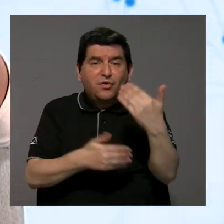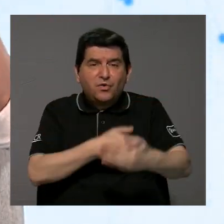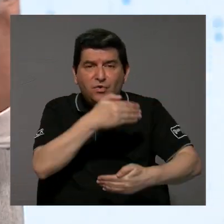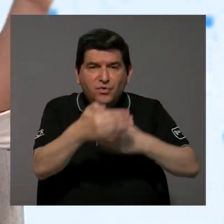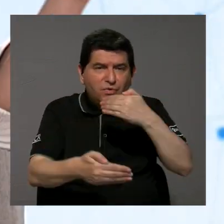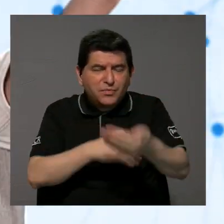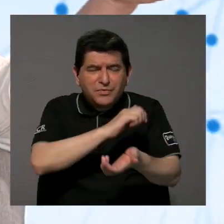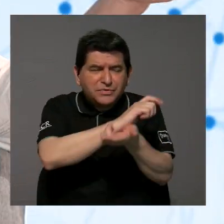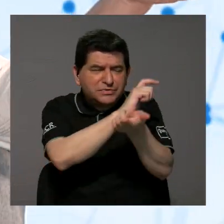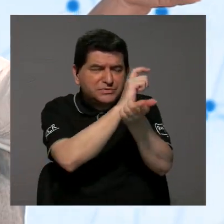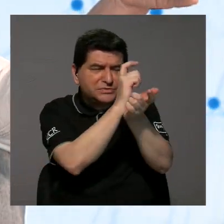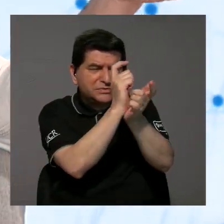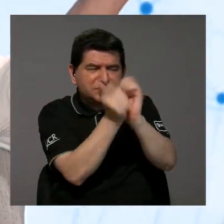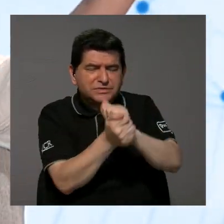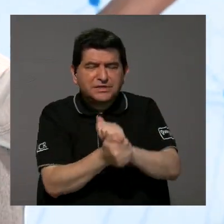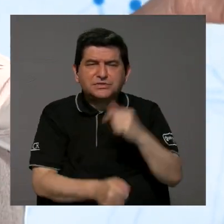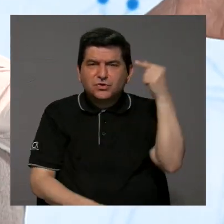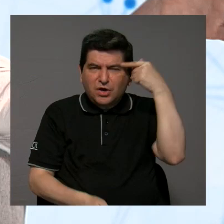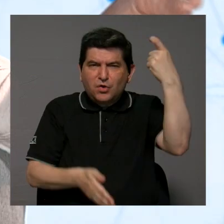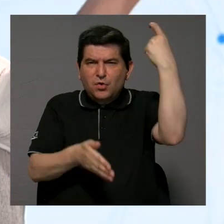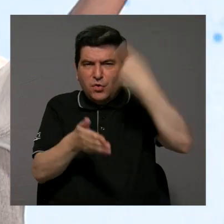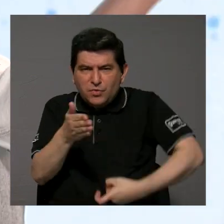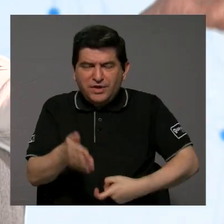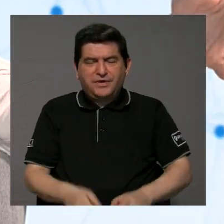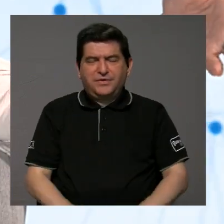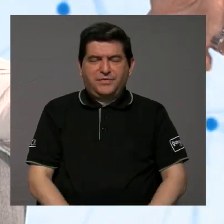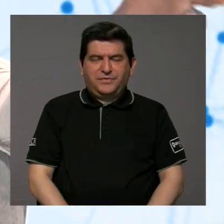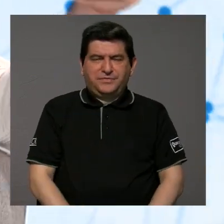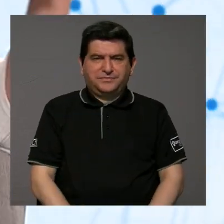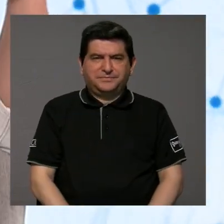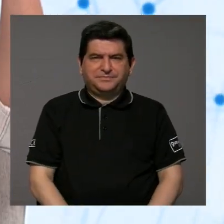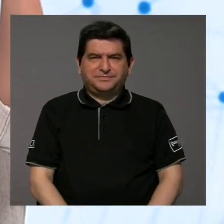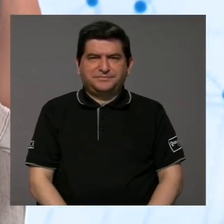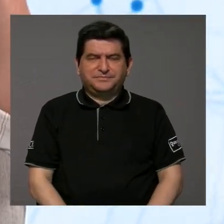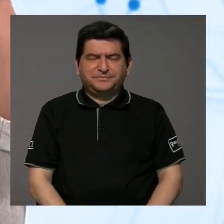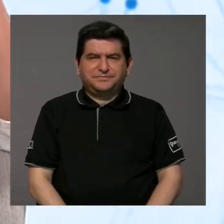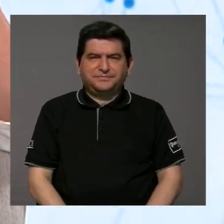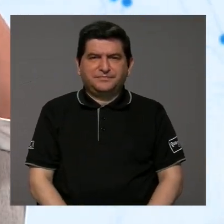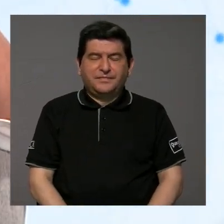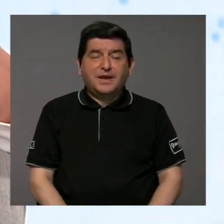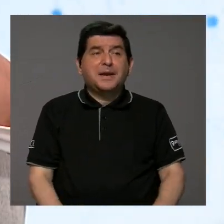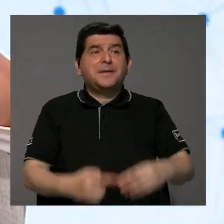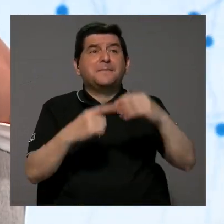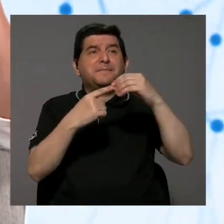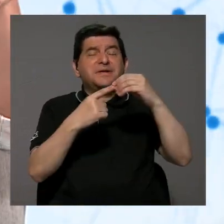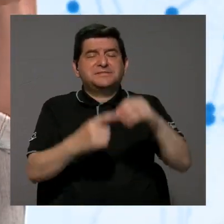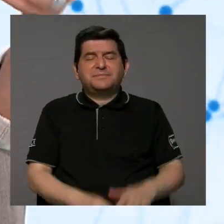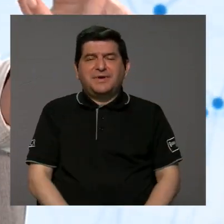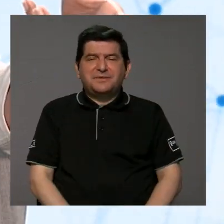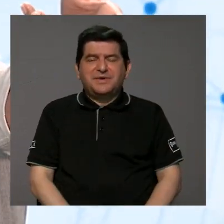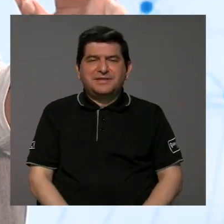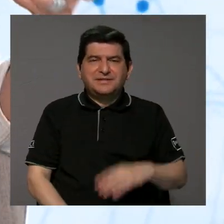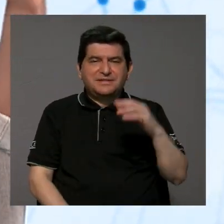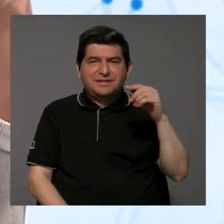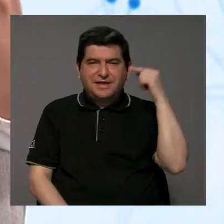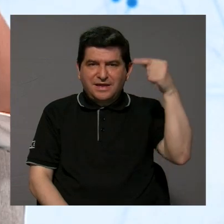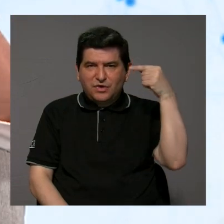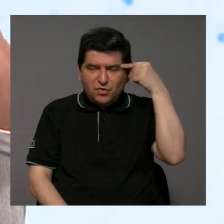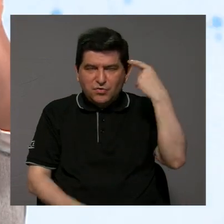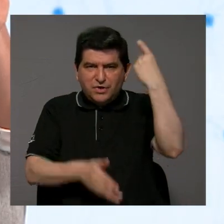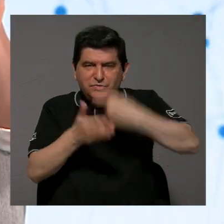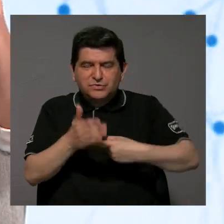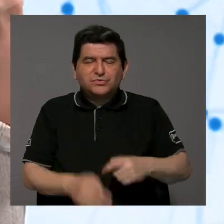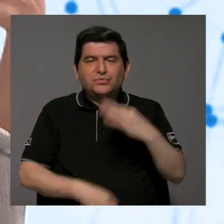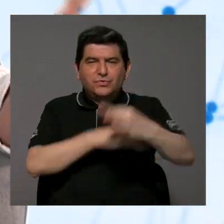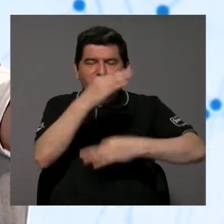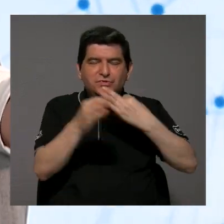un proceso de transición hacia el autoritarismo y la autocracia. Son principalmente autocracias electorales, es decir, se